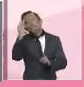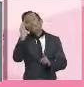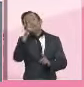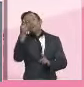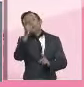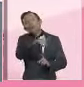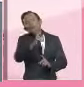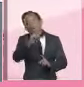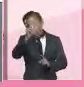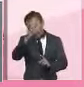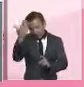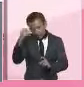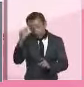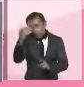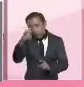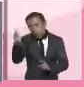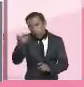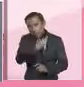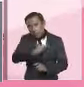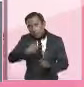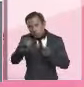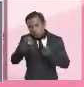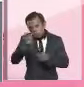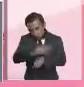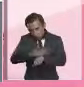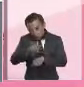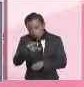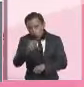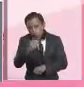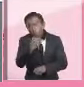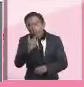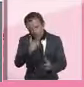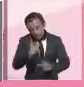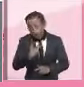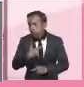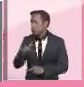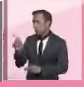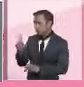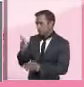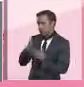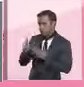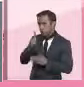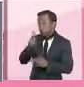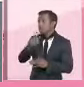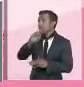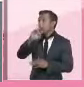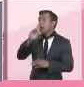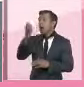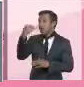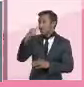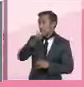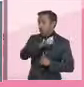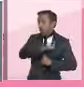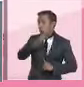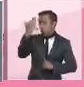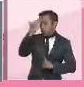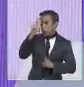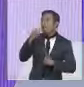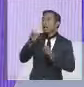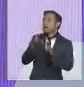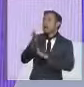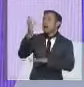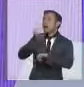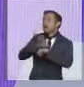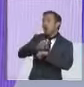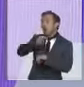contestar primero a su primera parte de la aseveración. La autoridad no fue la que lo mandó a vivir a Atlanta. Se terminó la autoridad... el tiempo, perdón.